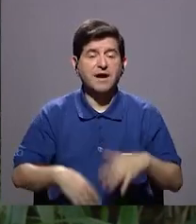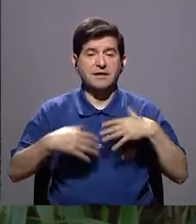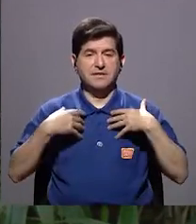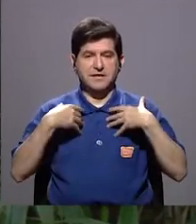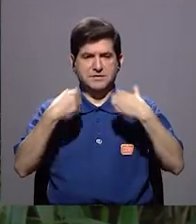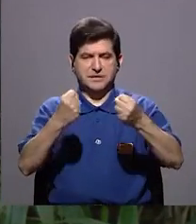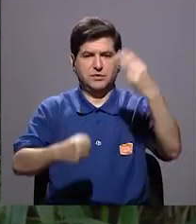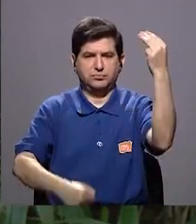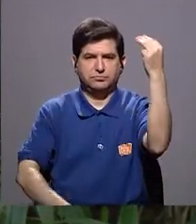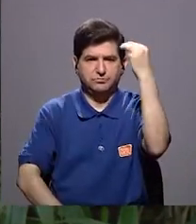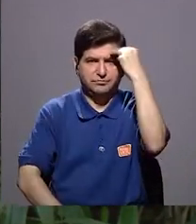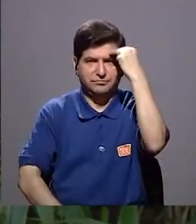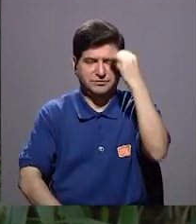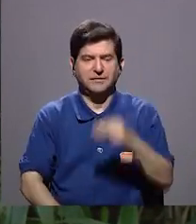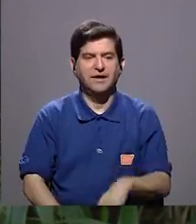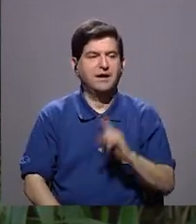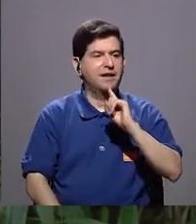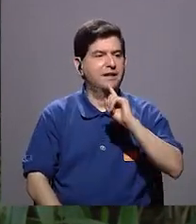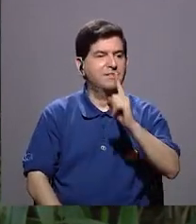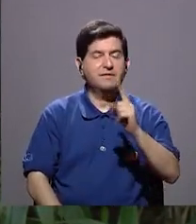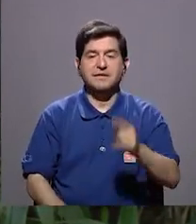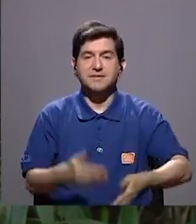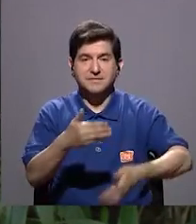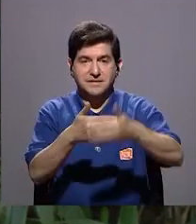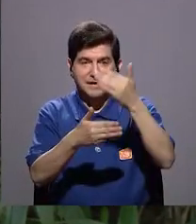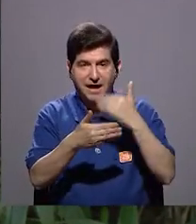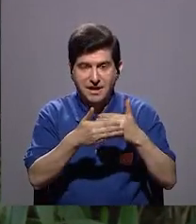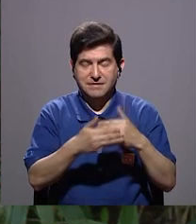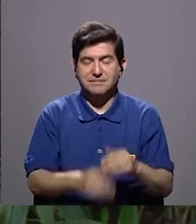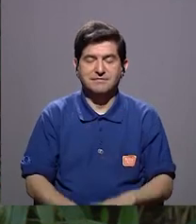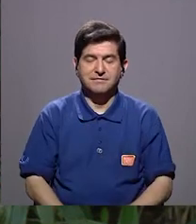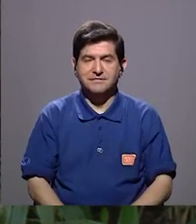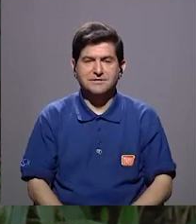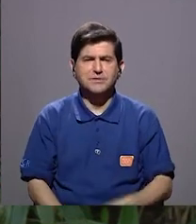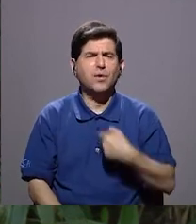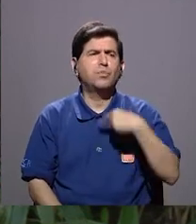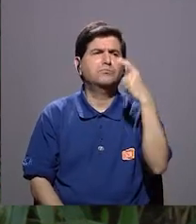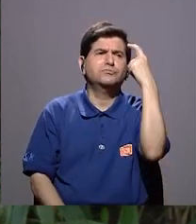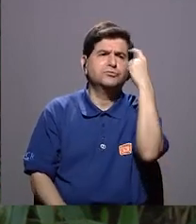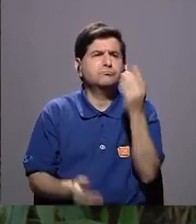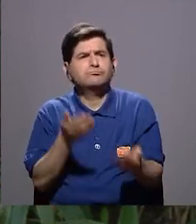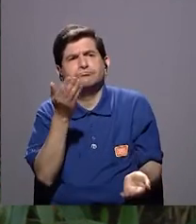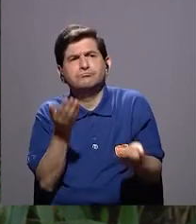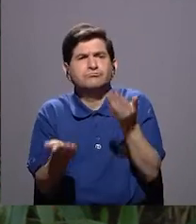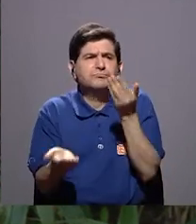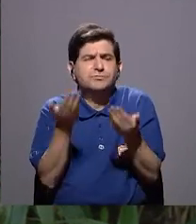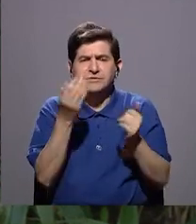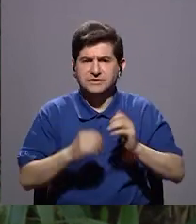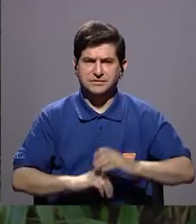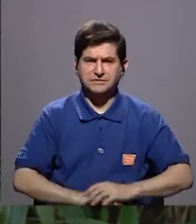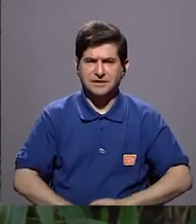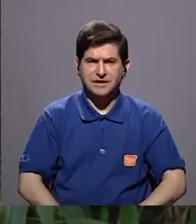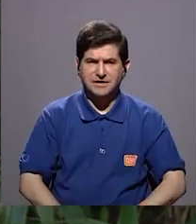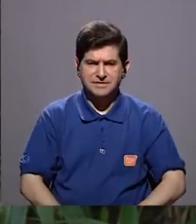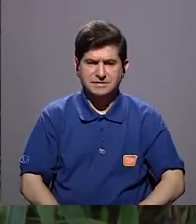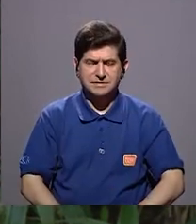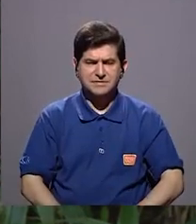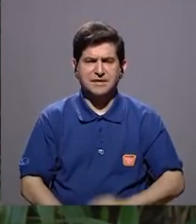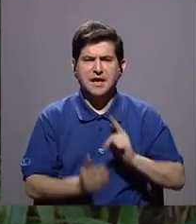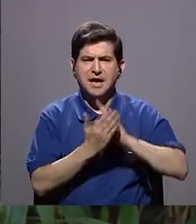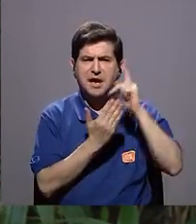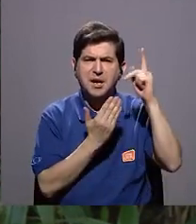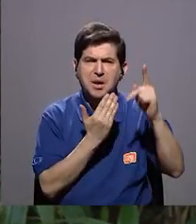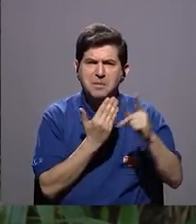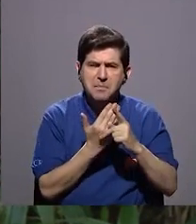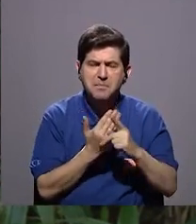salud mental, ¿verdad? Como le decía en el entretiempo, uno tiende a pensar y en los